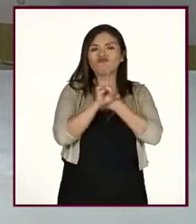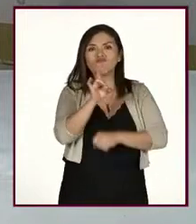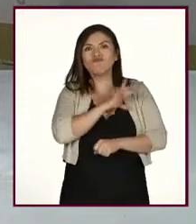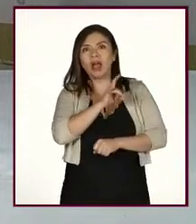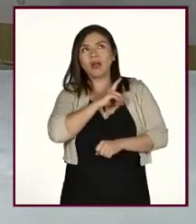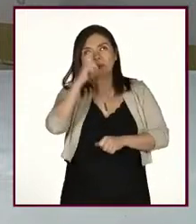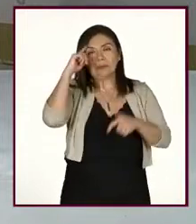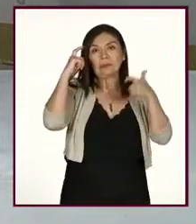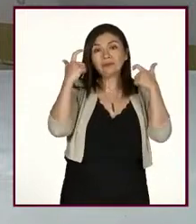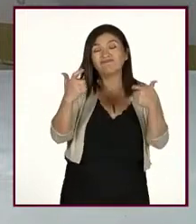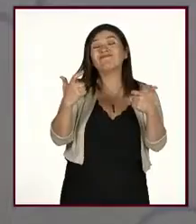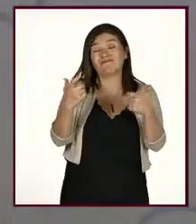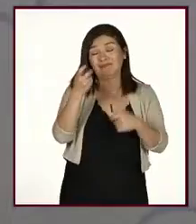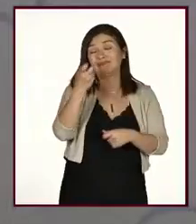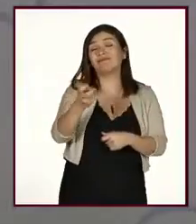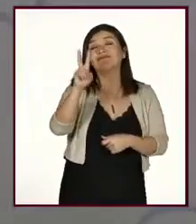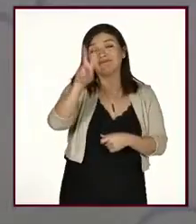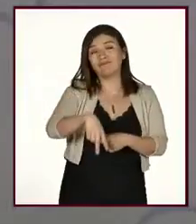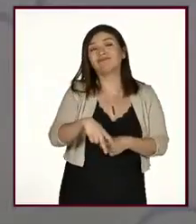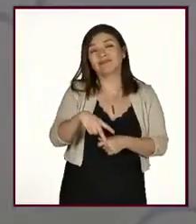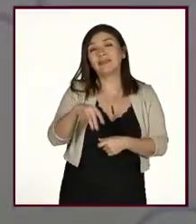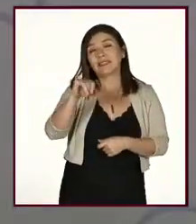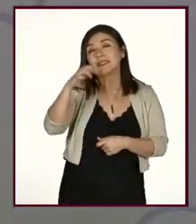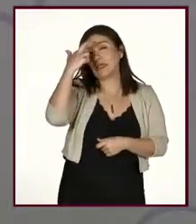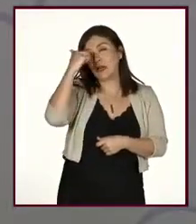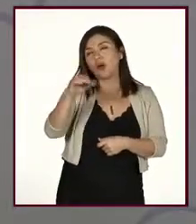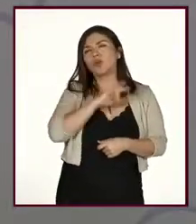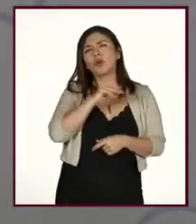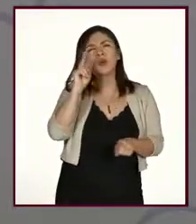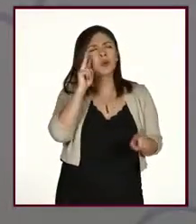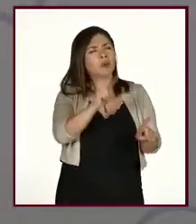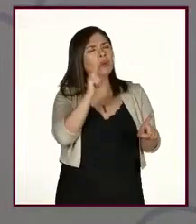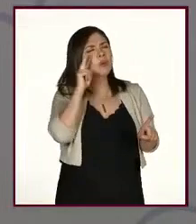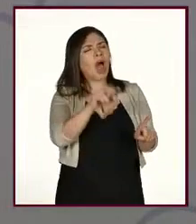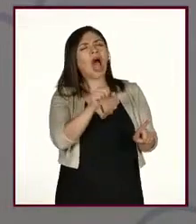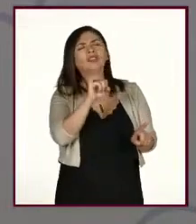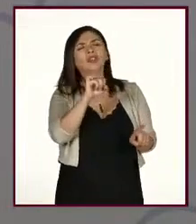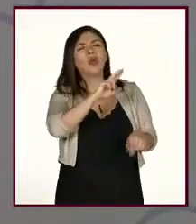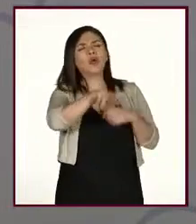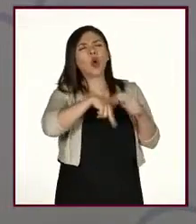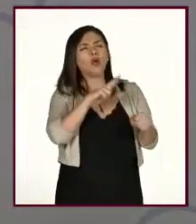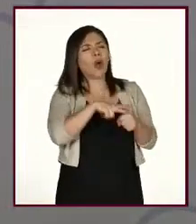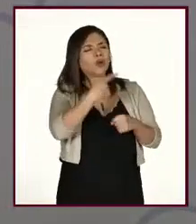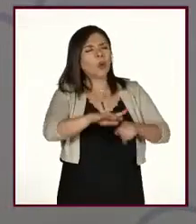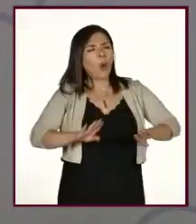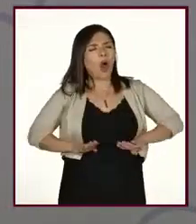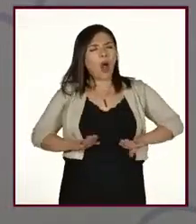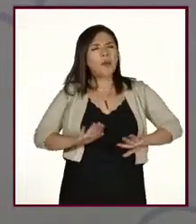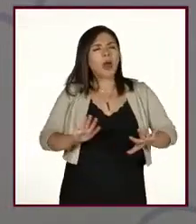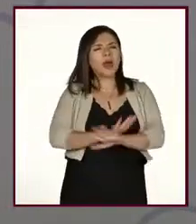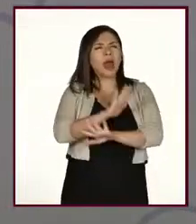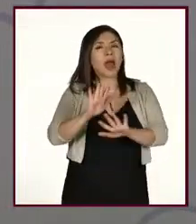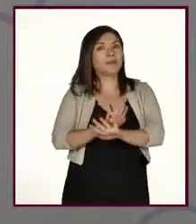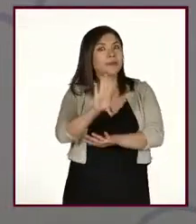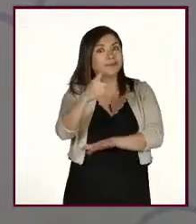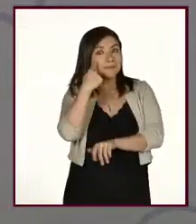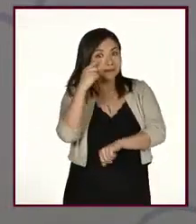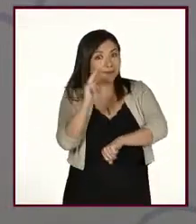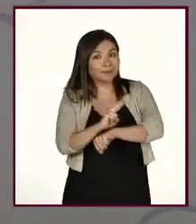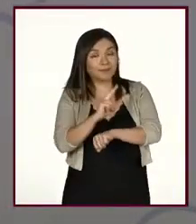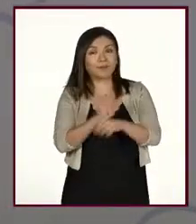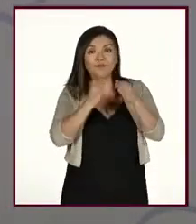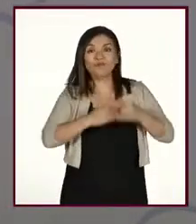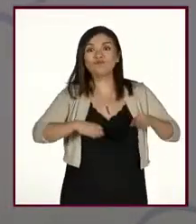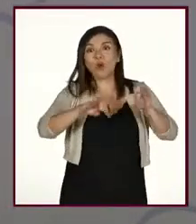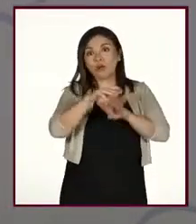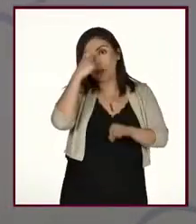doctor. Claro, así como todos esos síntomas, digamos, como sutiles, porque pues ahí va a estar la importancia para un diagnóstico temprano